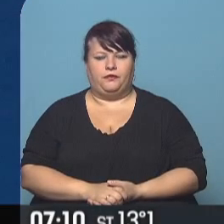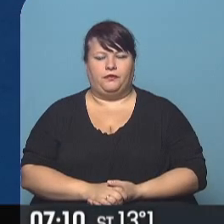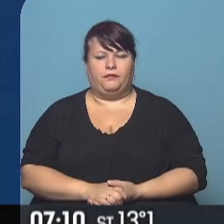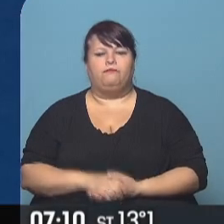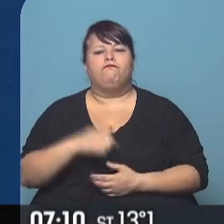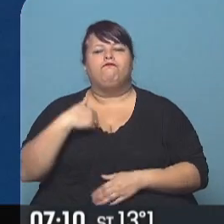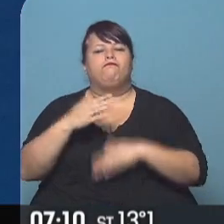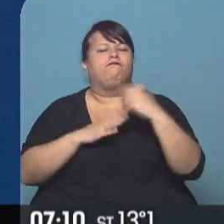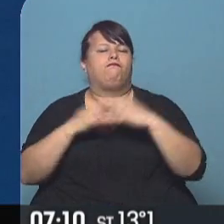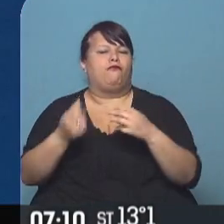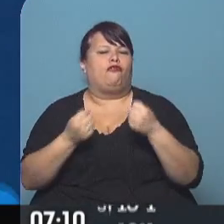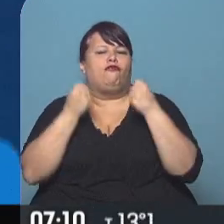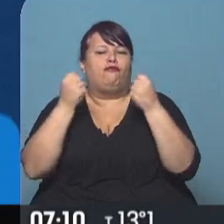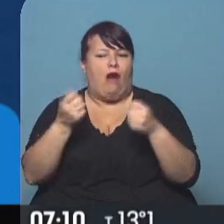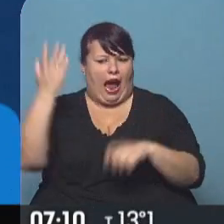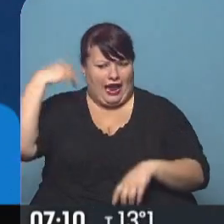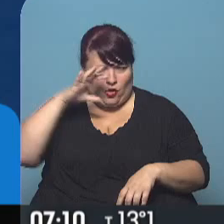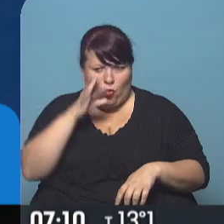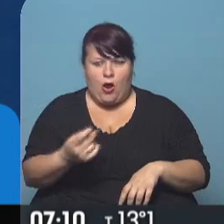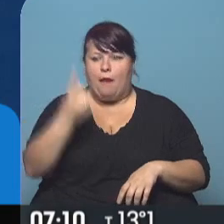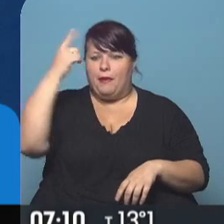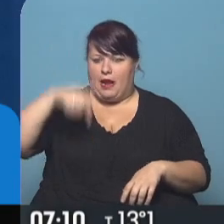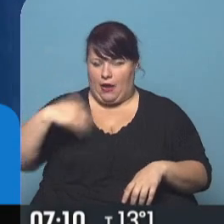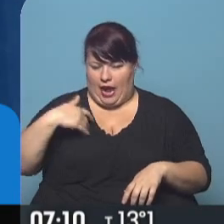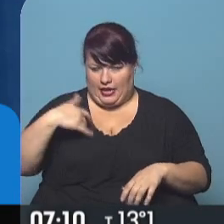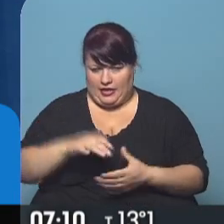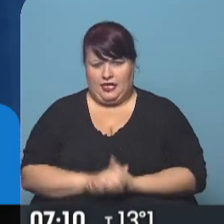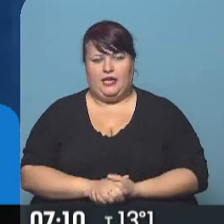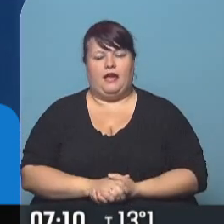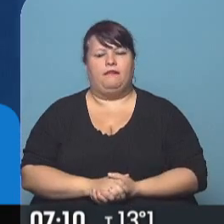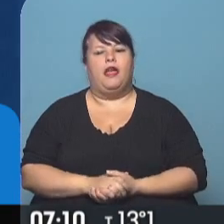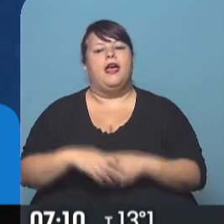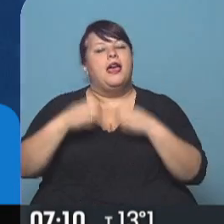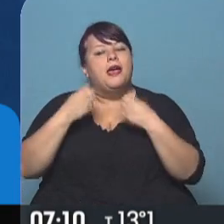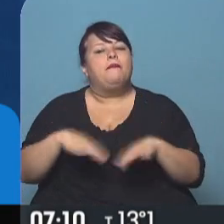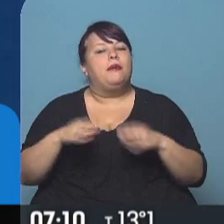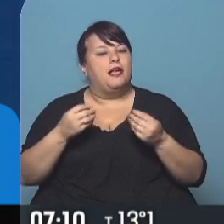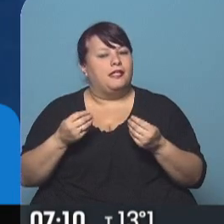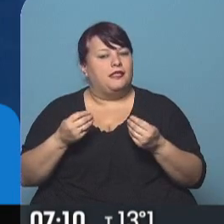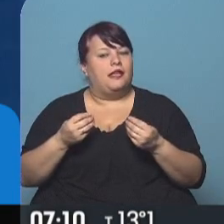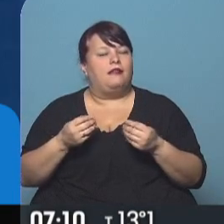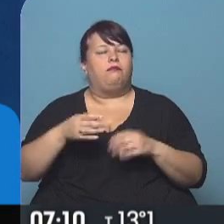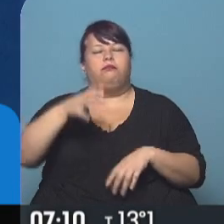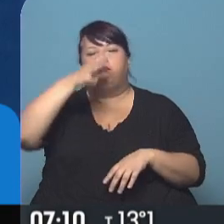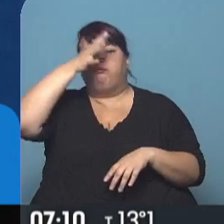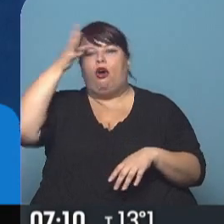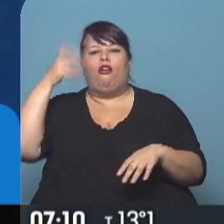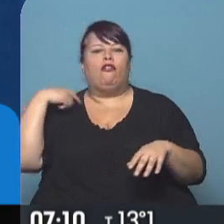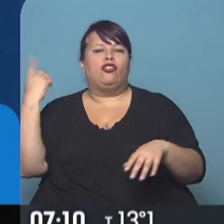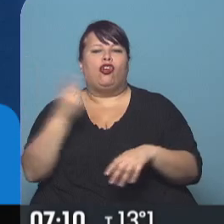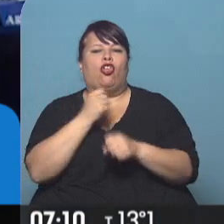construyendo bases sólidas como nunca antes se había hecho en nuestro país y empezamos por fin a trabajar